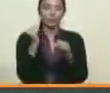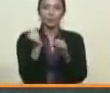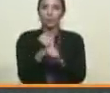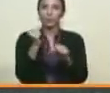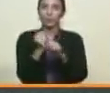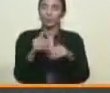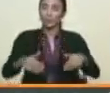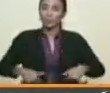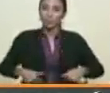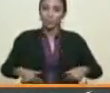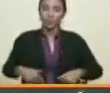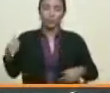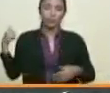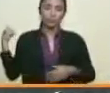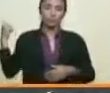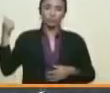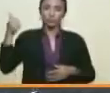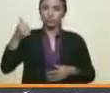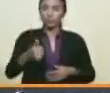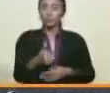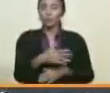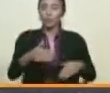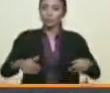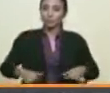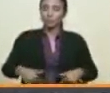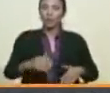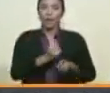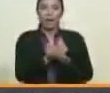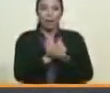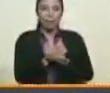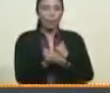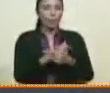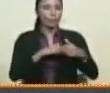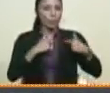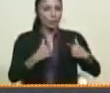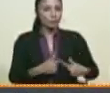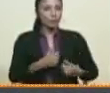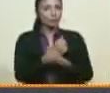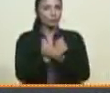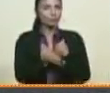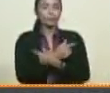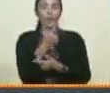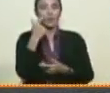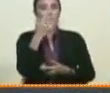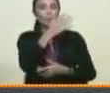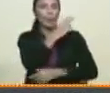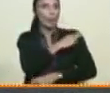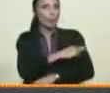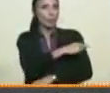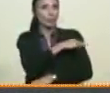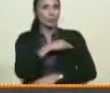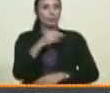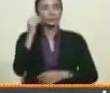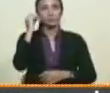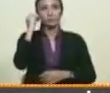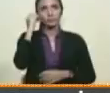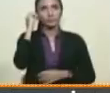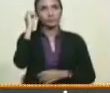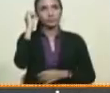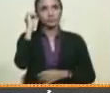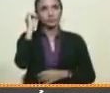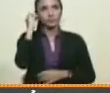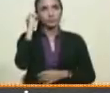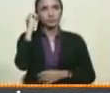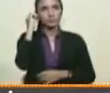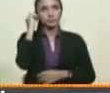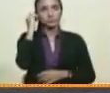un tiempo trabajando hemos puesto alma vida y corazón y para del hospital por acabar y veremos el área de